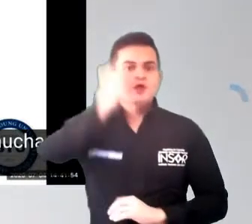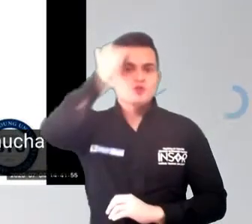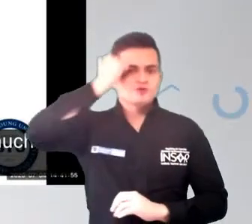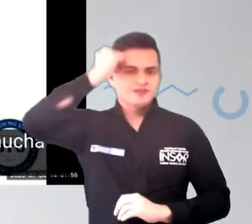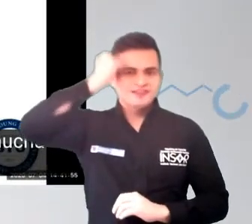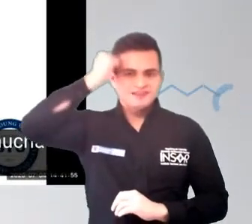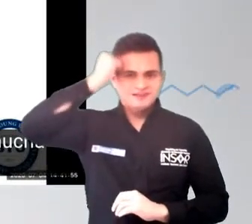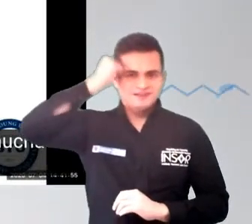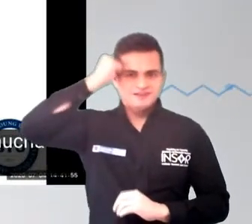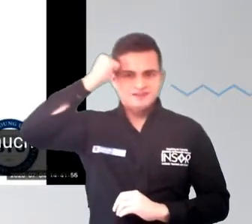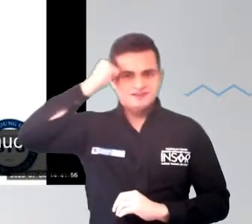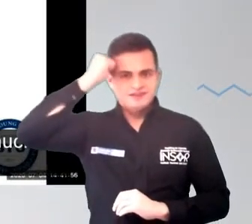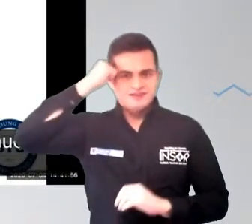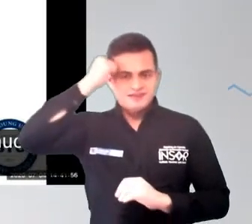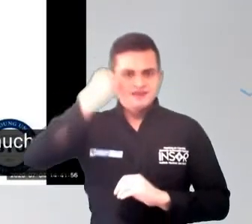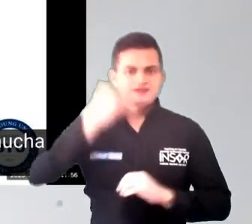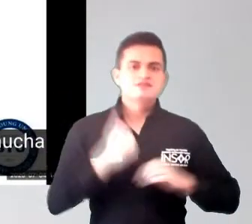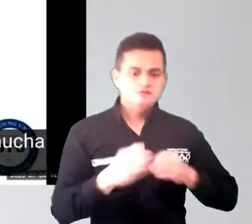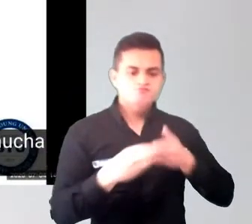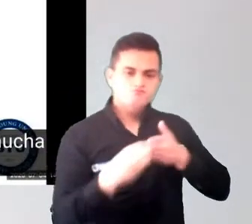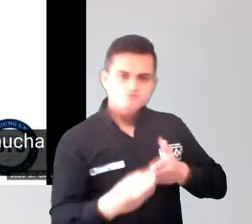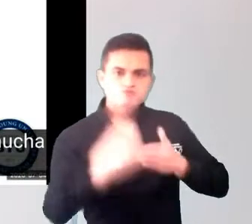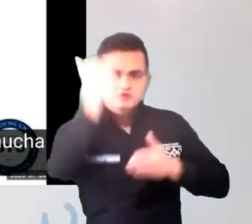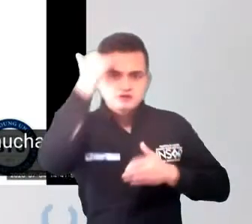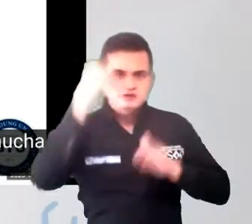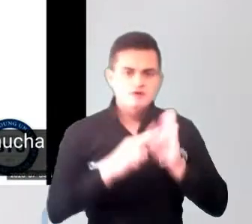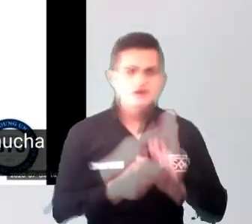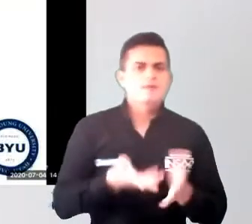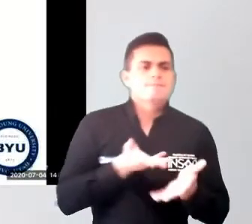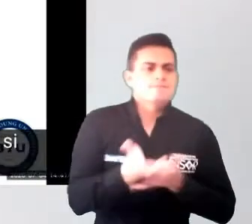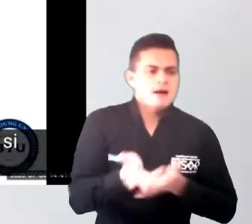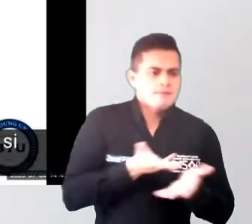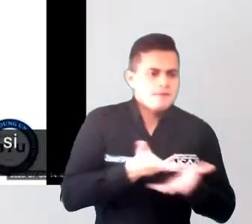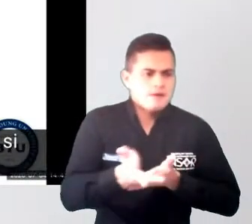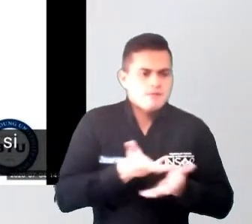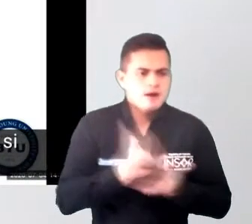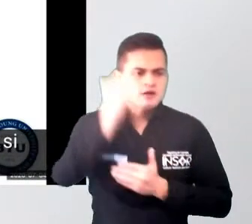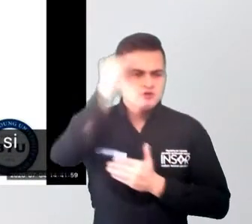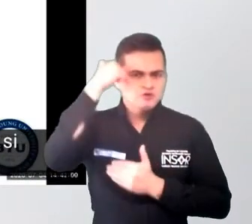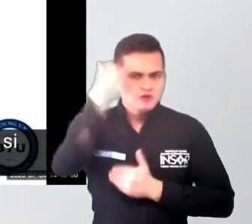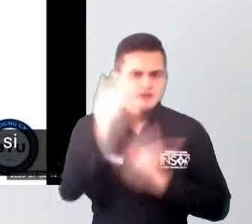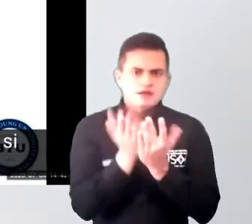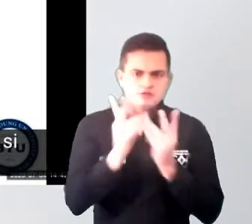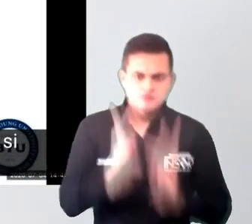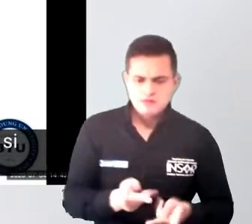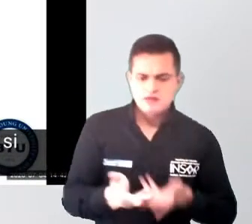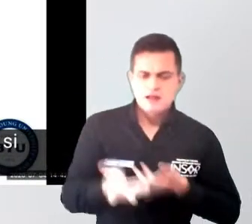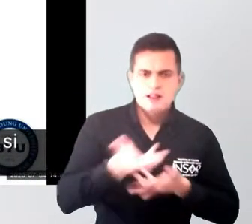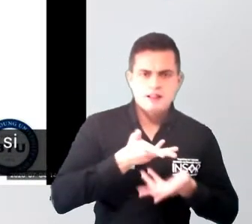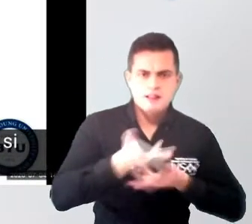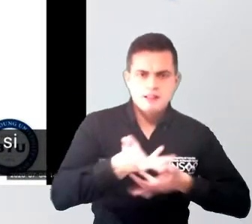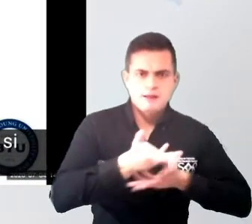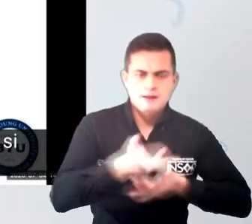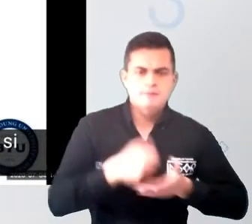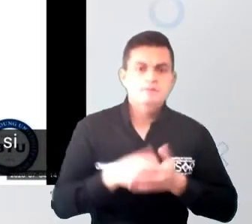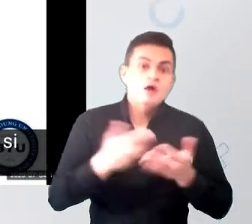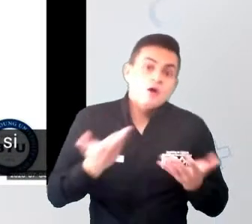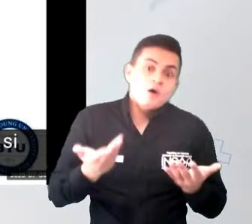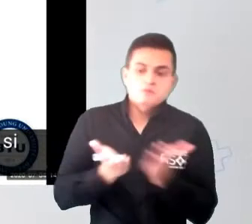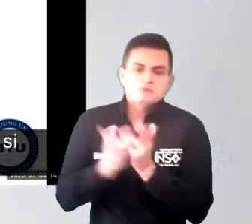son cursos que tienen mucha interacción entre maestros y estudiantes y entre estudiantes. Y si